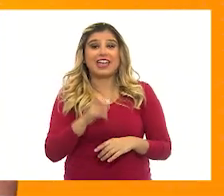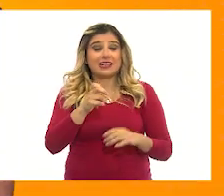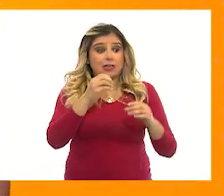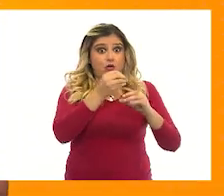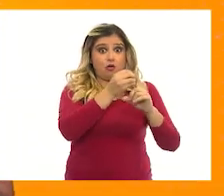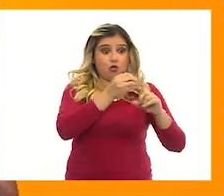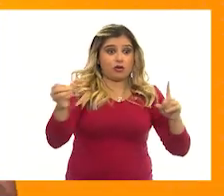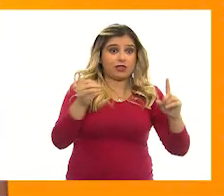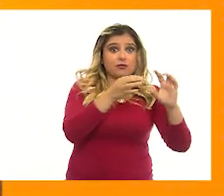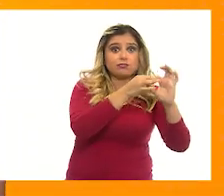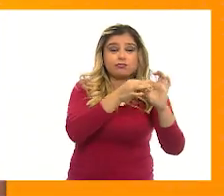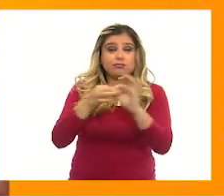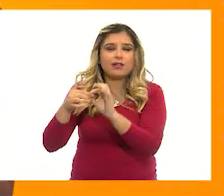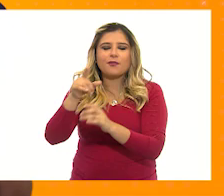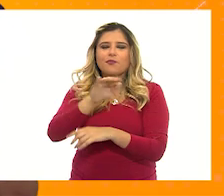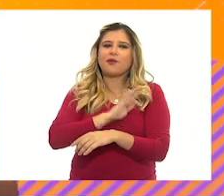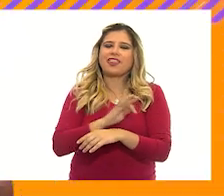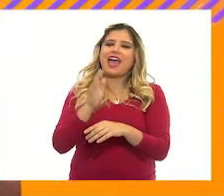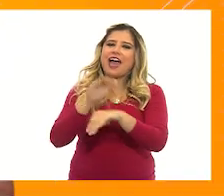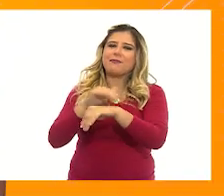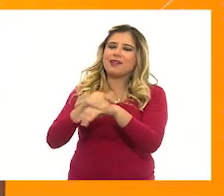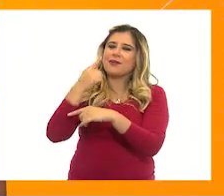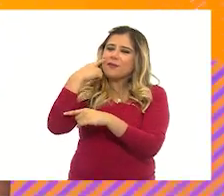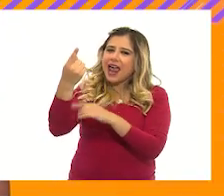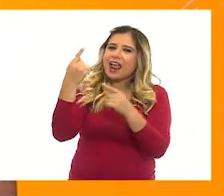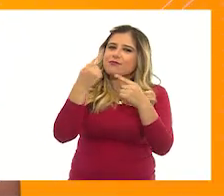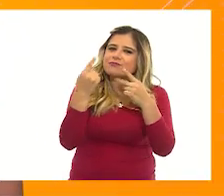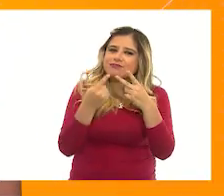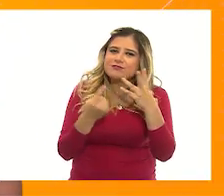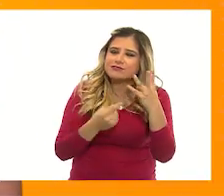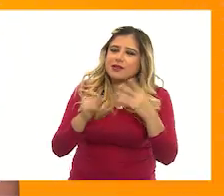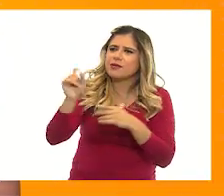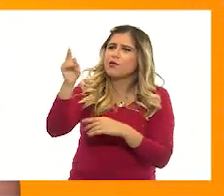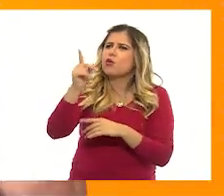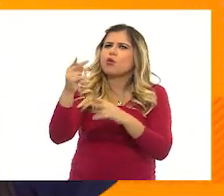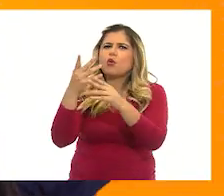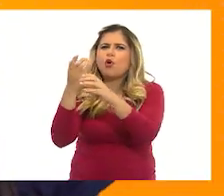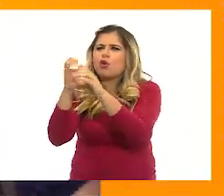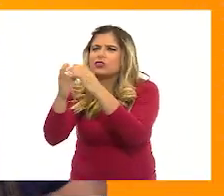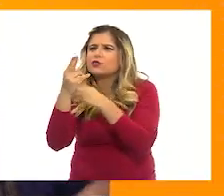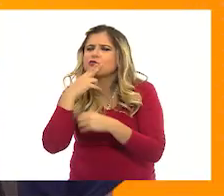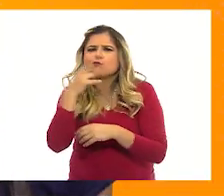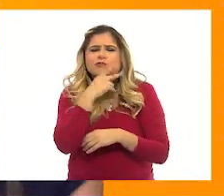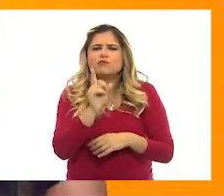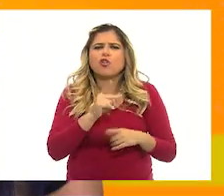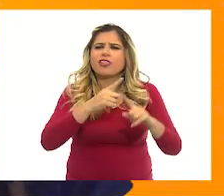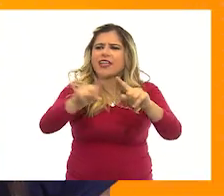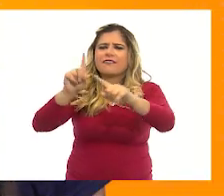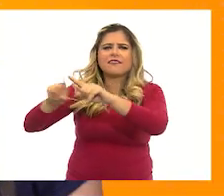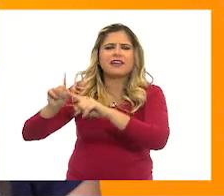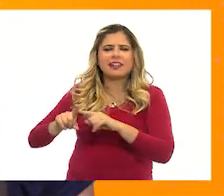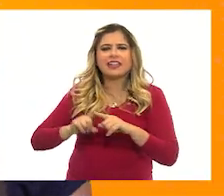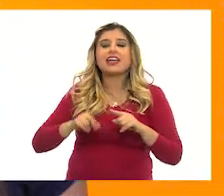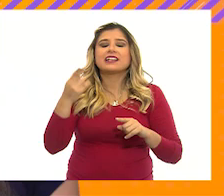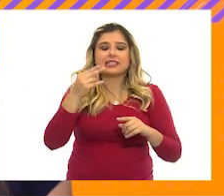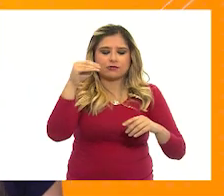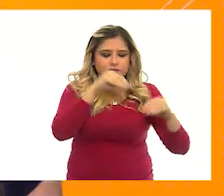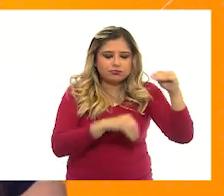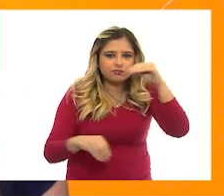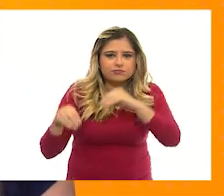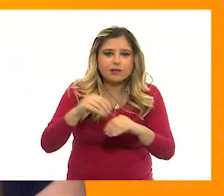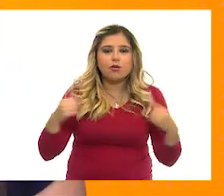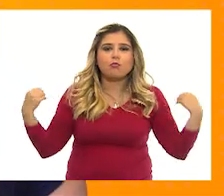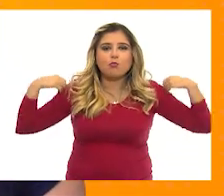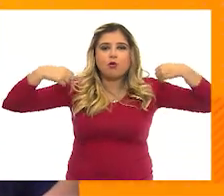podrías compartirlo con tus amigos, aunque no tengan los mismos útiles escolares. Todos necesitamos acomodar nuestros útiles en la